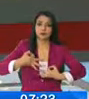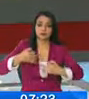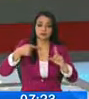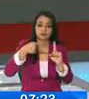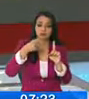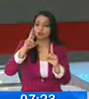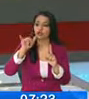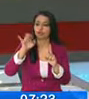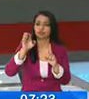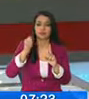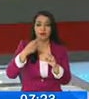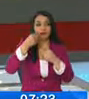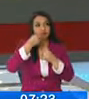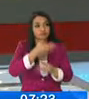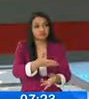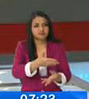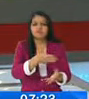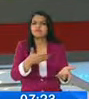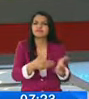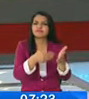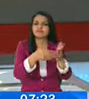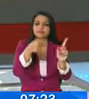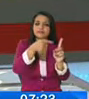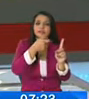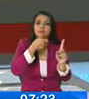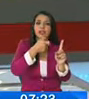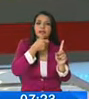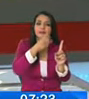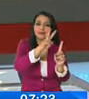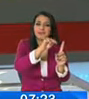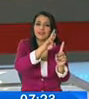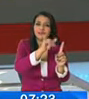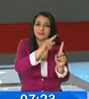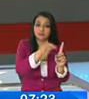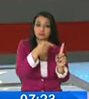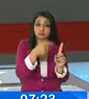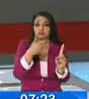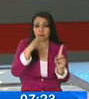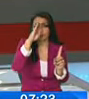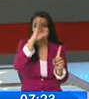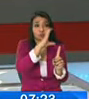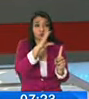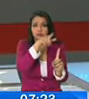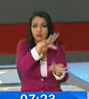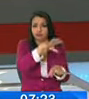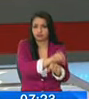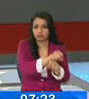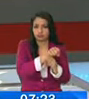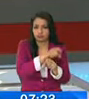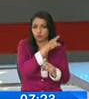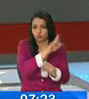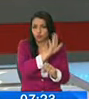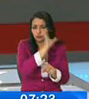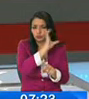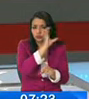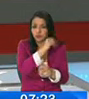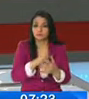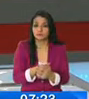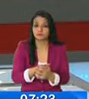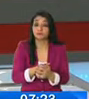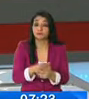pronunció frente al caso del activista político Fernando Villavicencio, quien se mantiene con una orden de prisión en su contra. Villavicencio